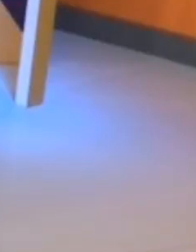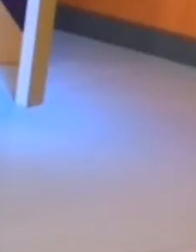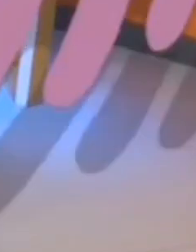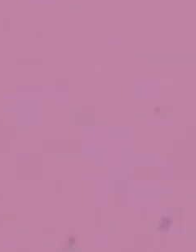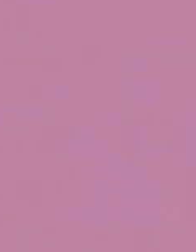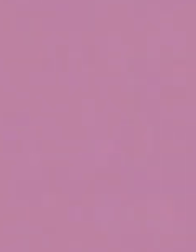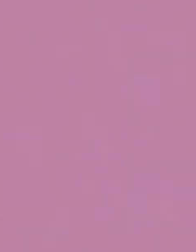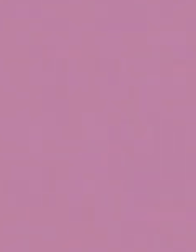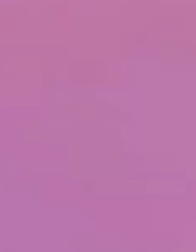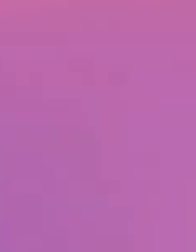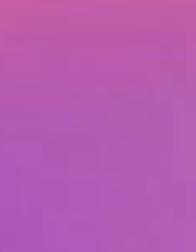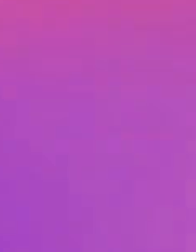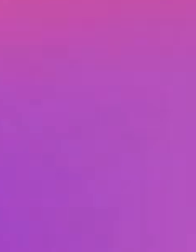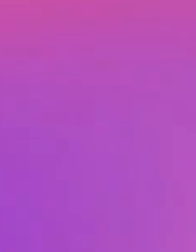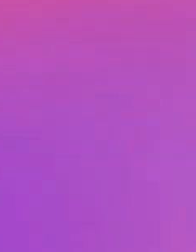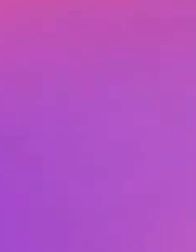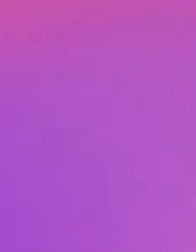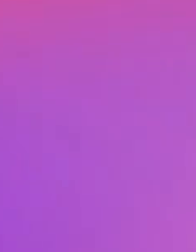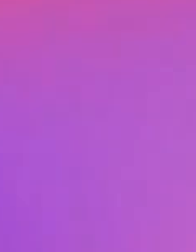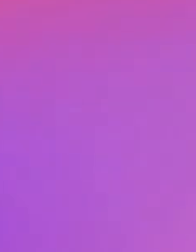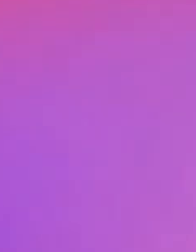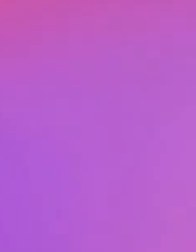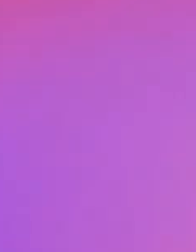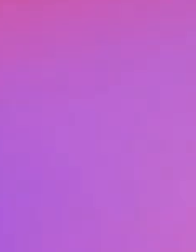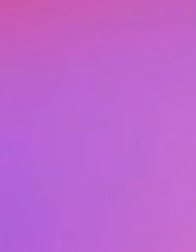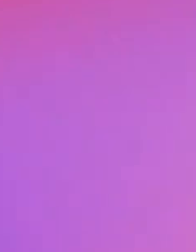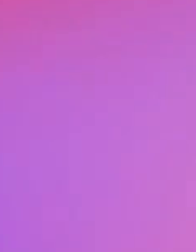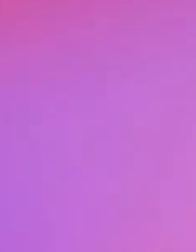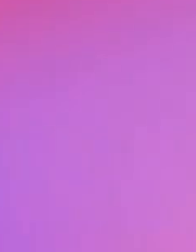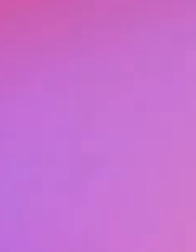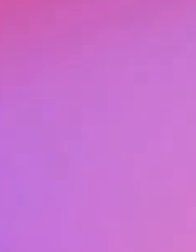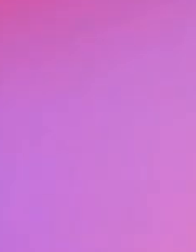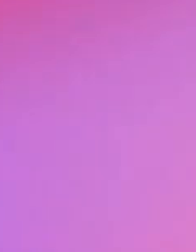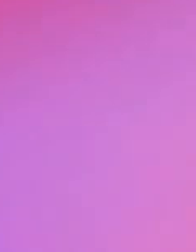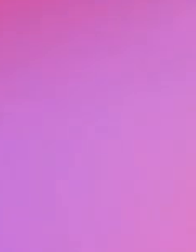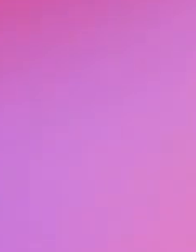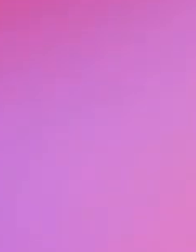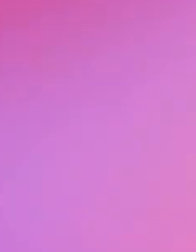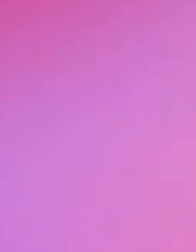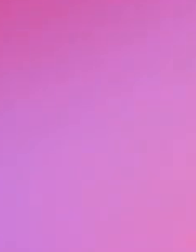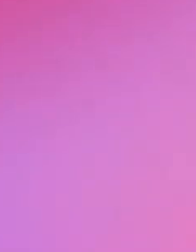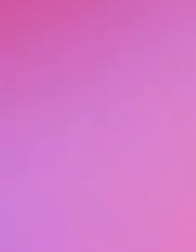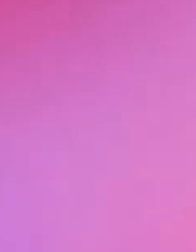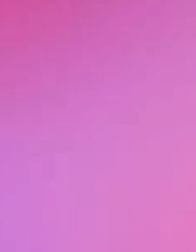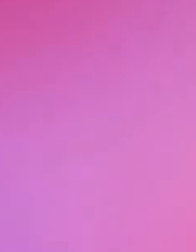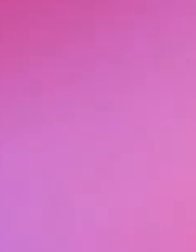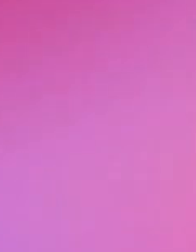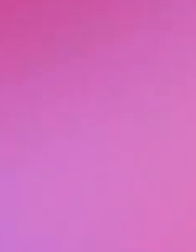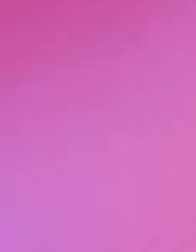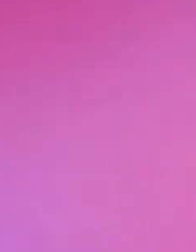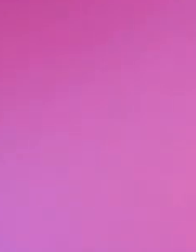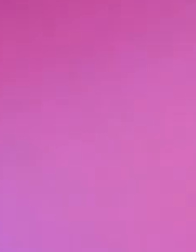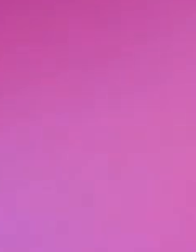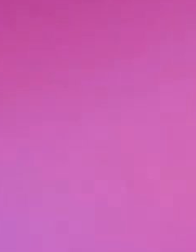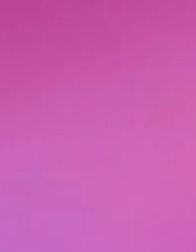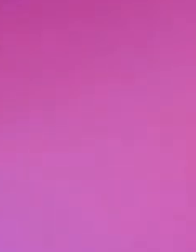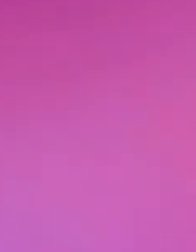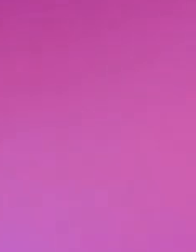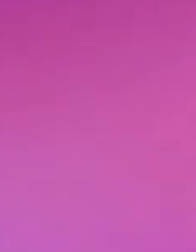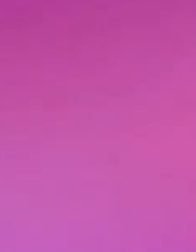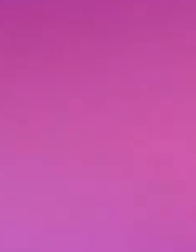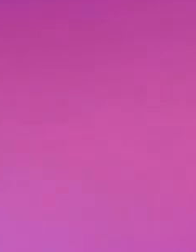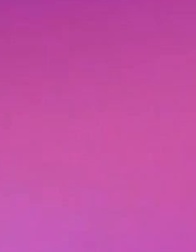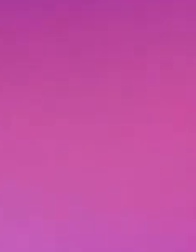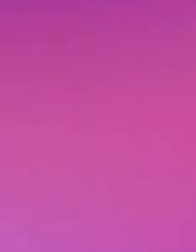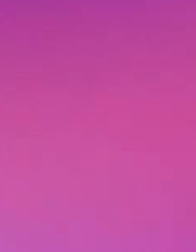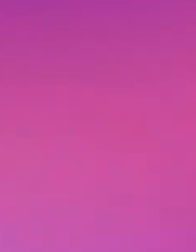del GPS. ¿Cómo es? Si tienes dudas o necesitas ayuda, llama al Centro de Apoyo Pedagógico a Distancia.